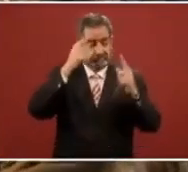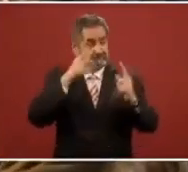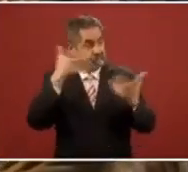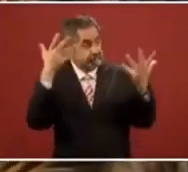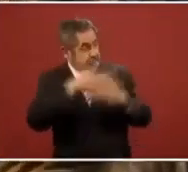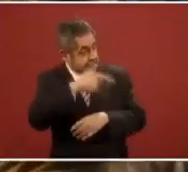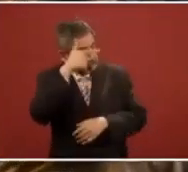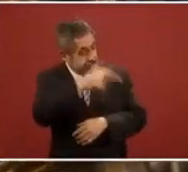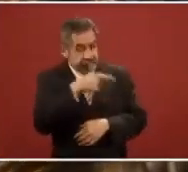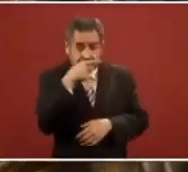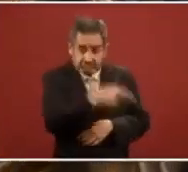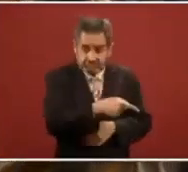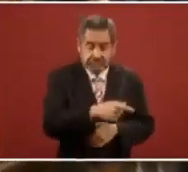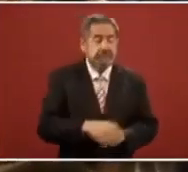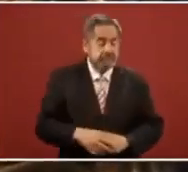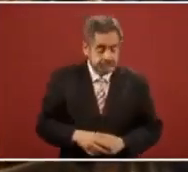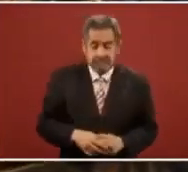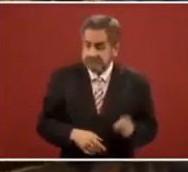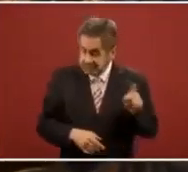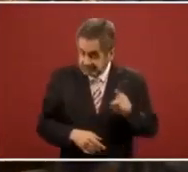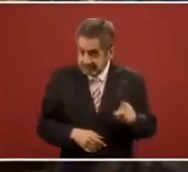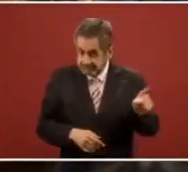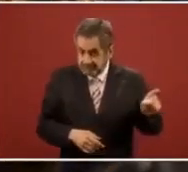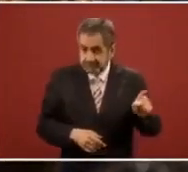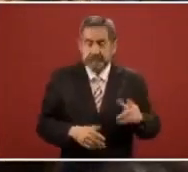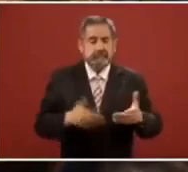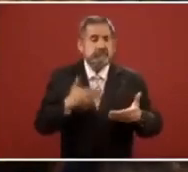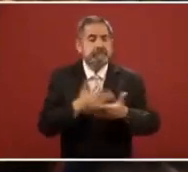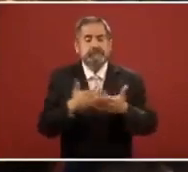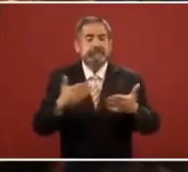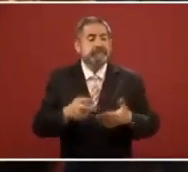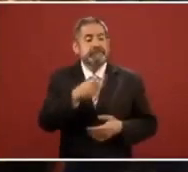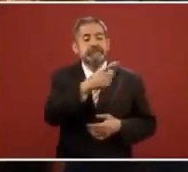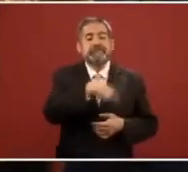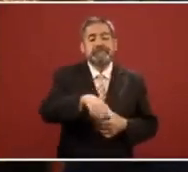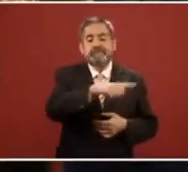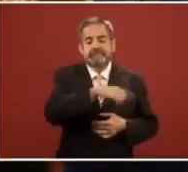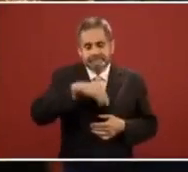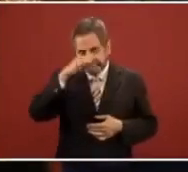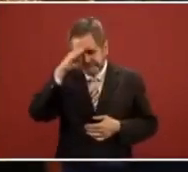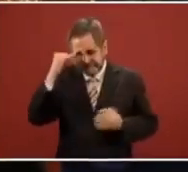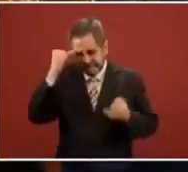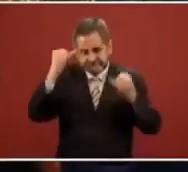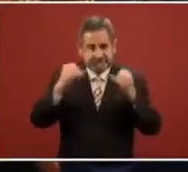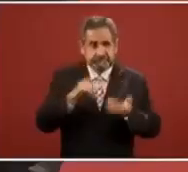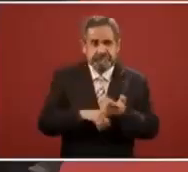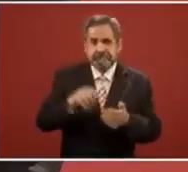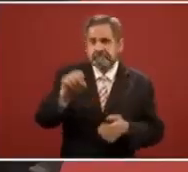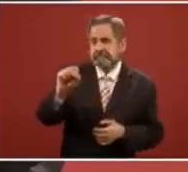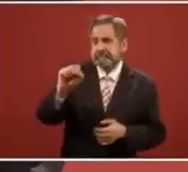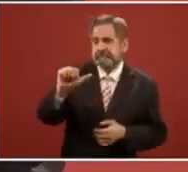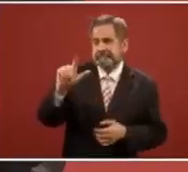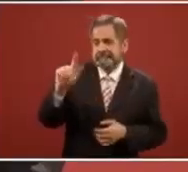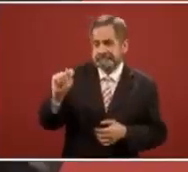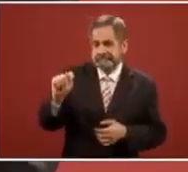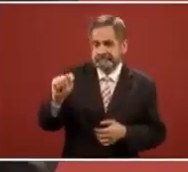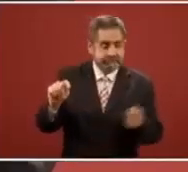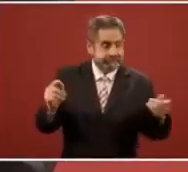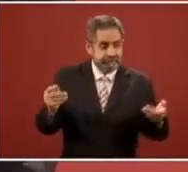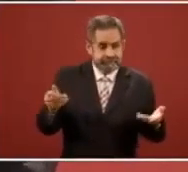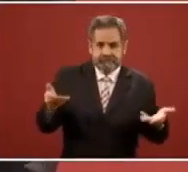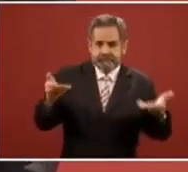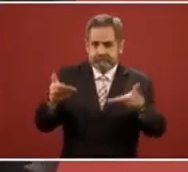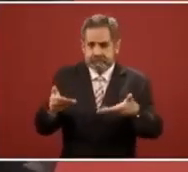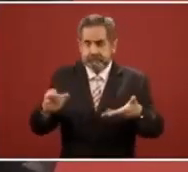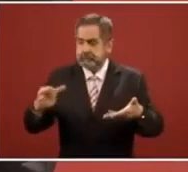Y ahora le están planteando en el SAT, me